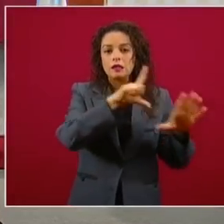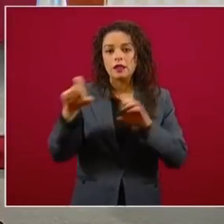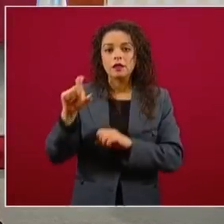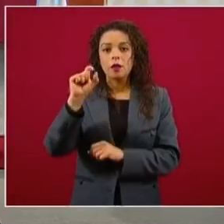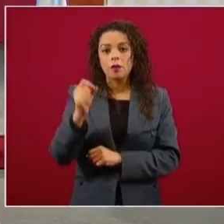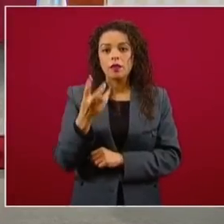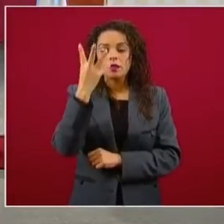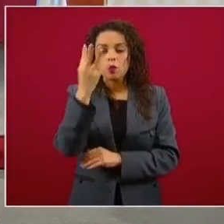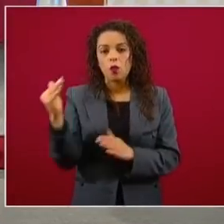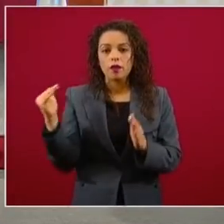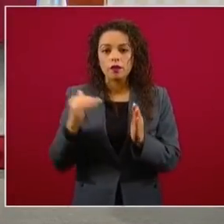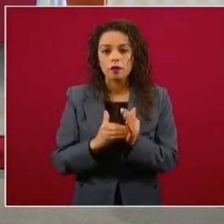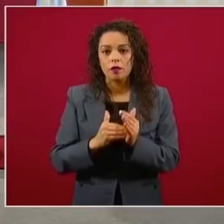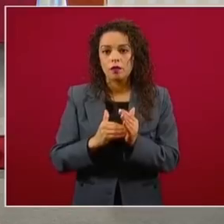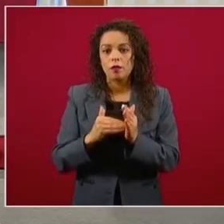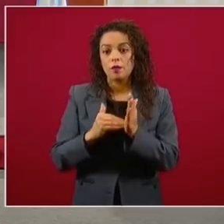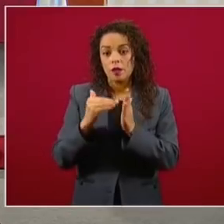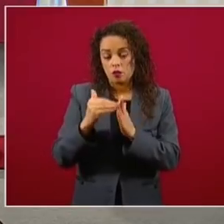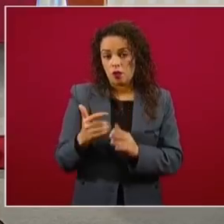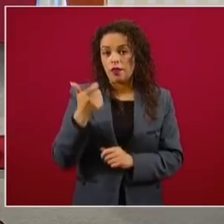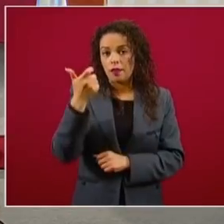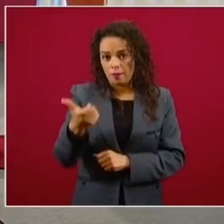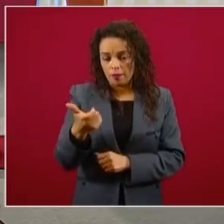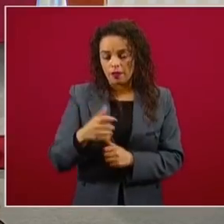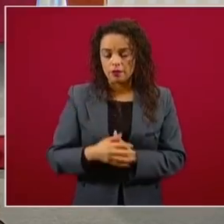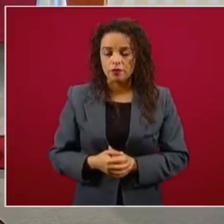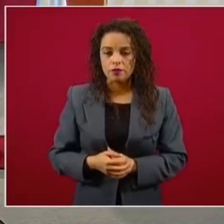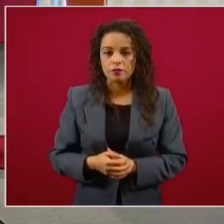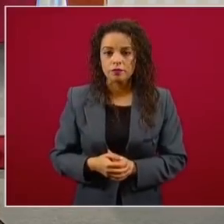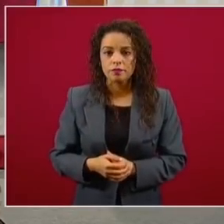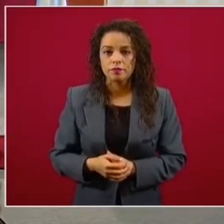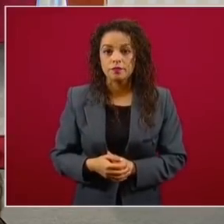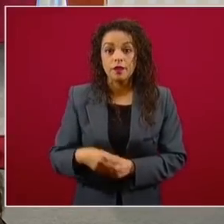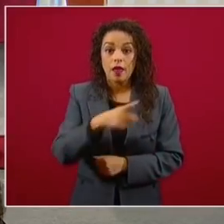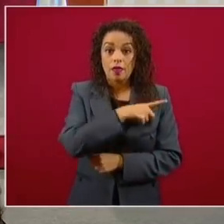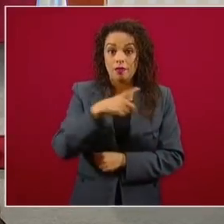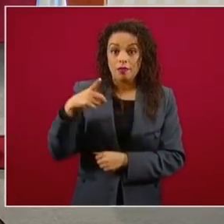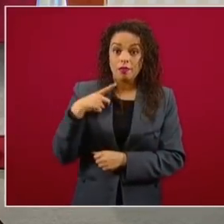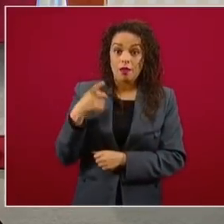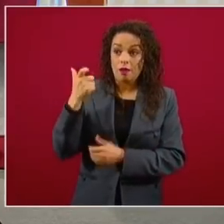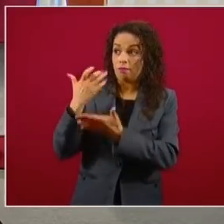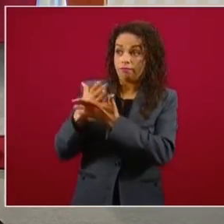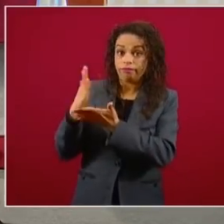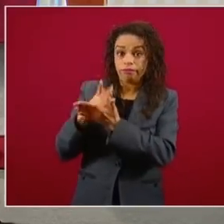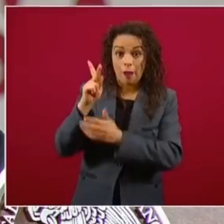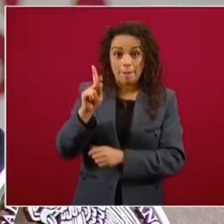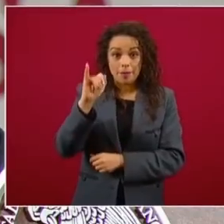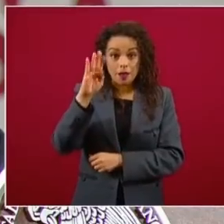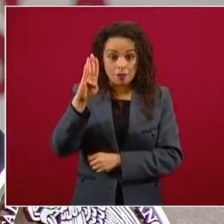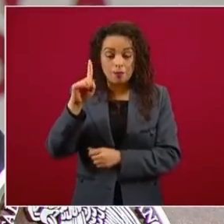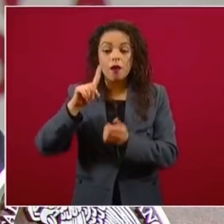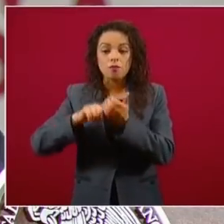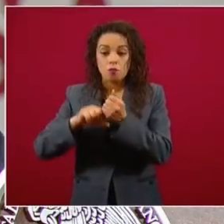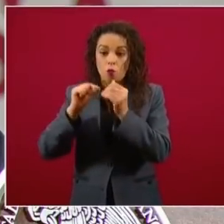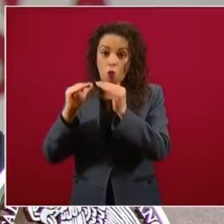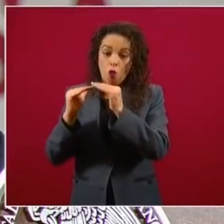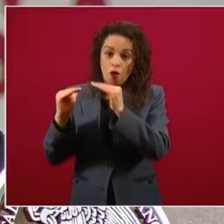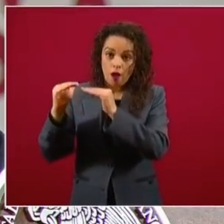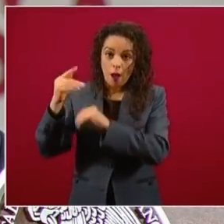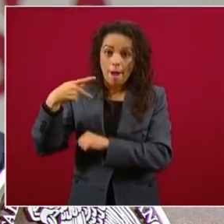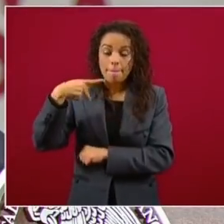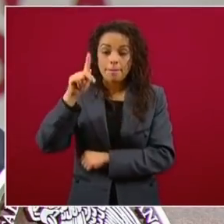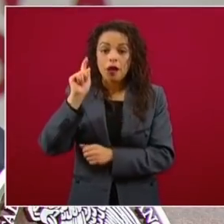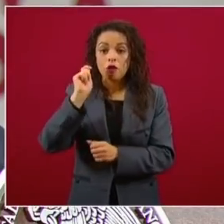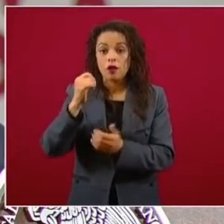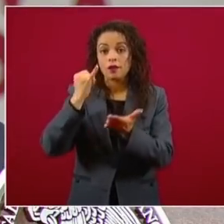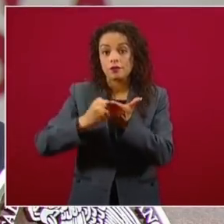724,000 millones de pesos, aunque la deuda está subiendo como porcentaje del PIB, la disminución de las tasas de